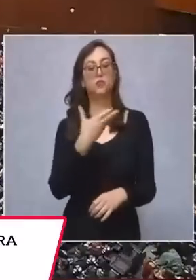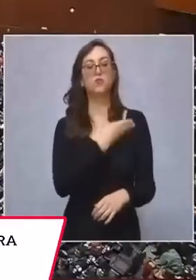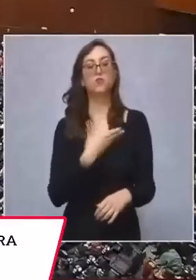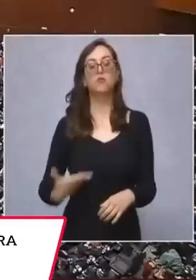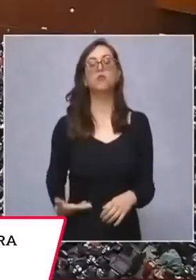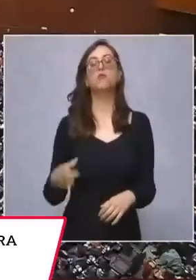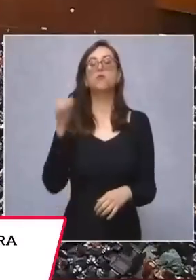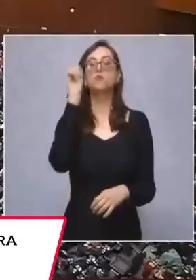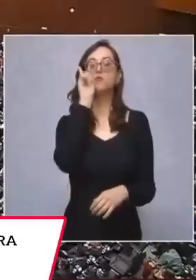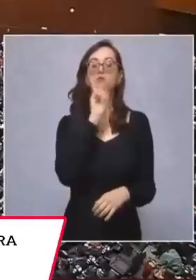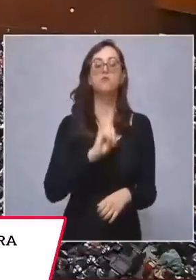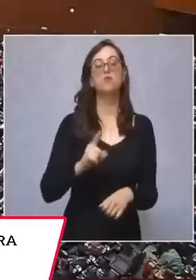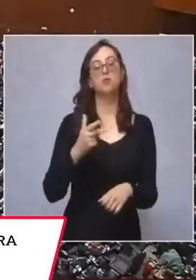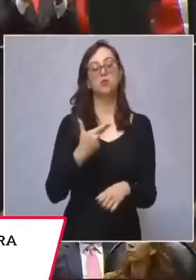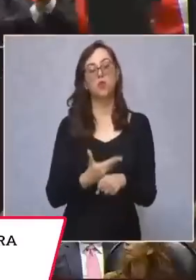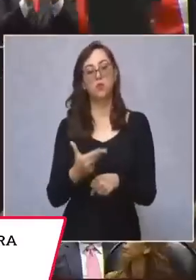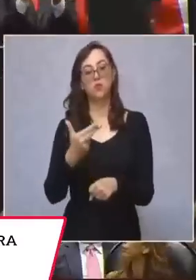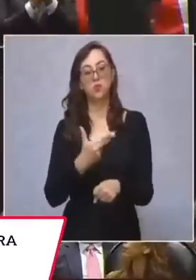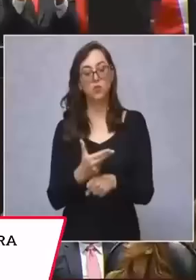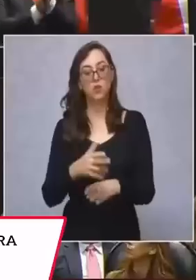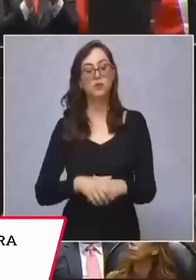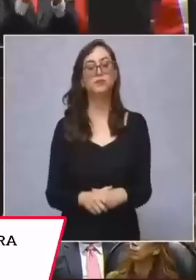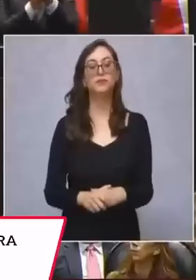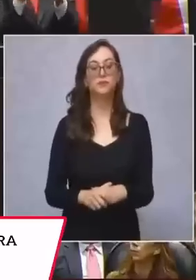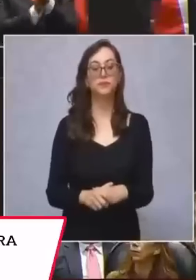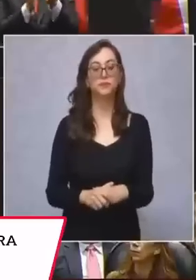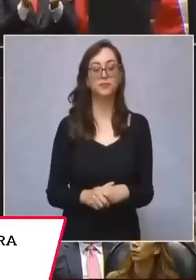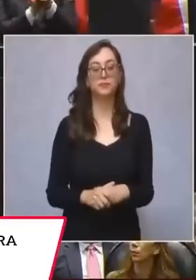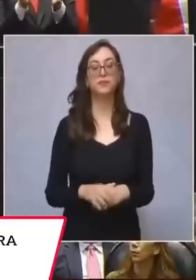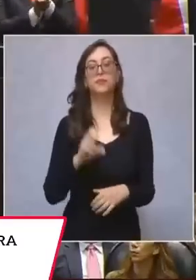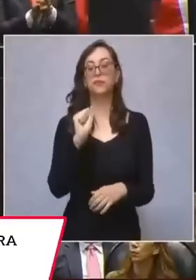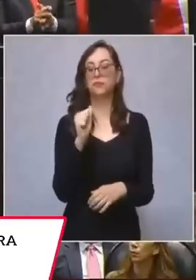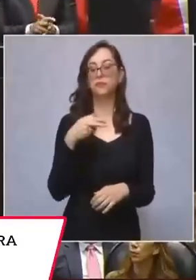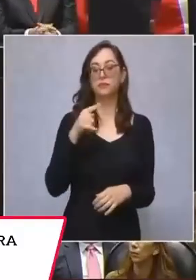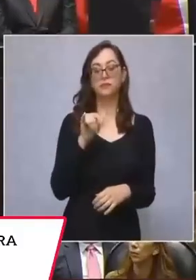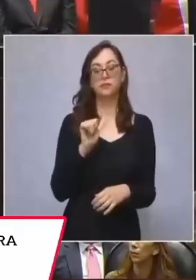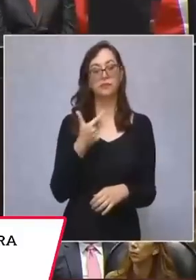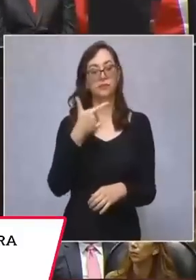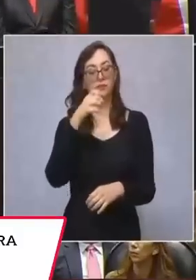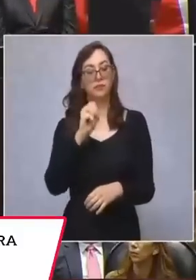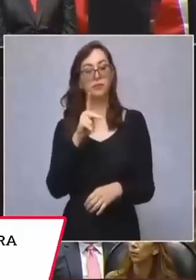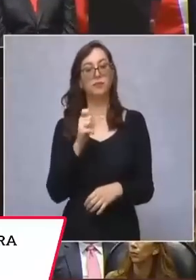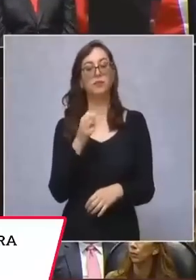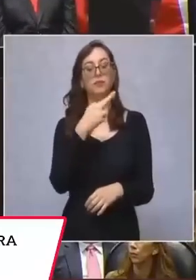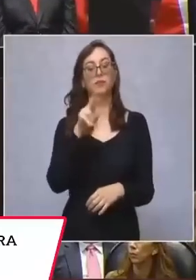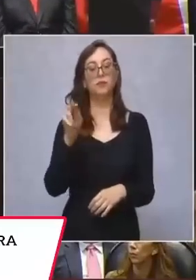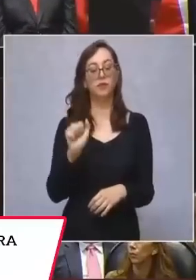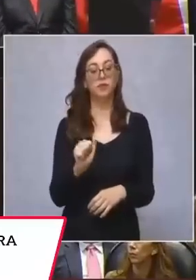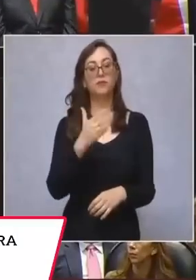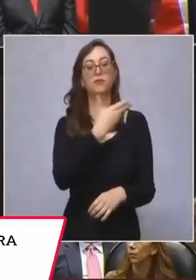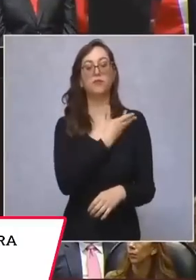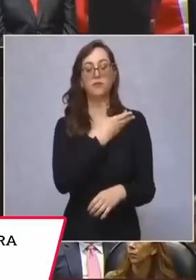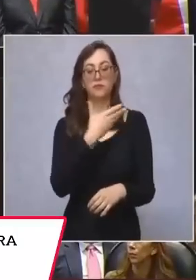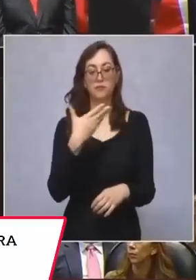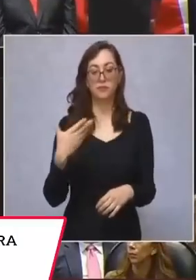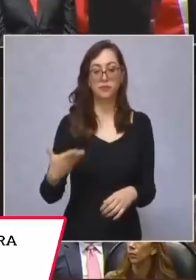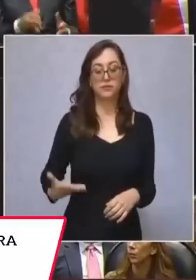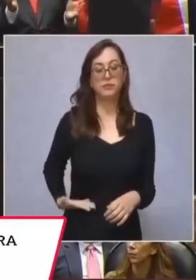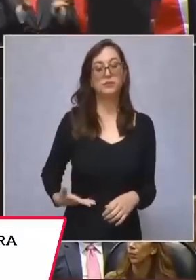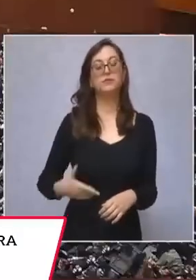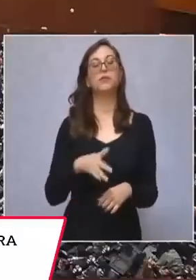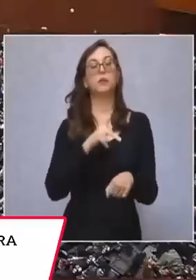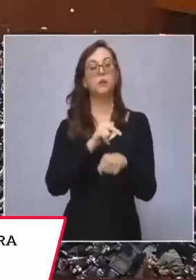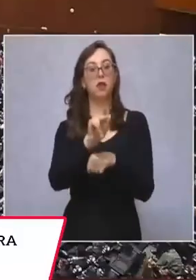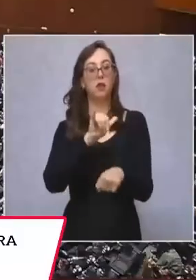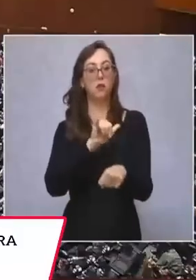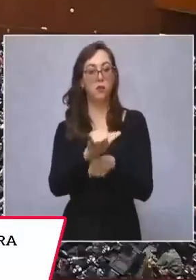empieza también esta transformación. Señala tiempo de mujeres, también dice habrá Estado de Derecho, y dos aspectos que